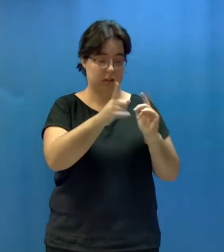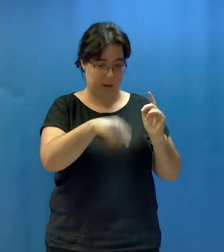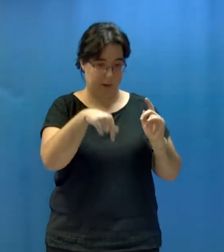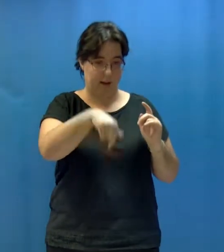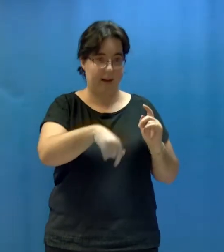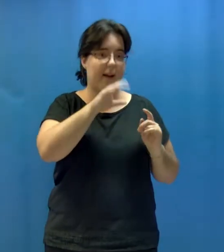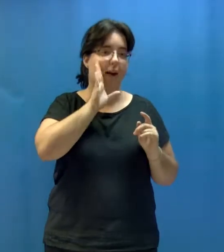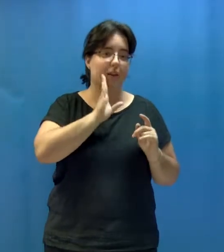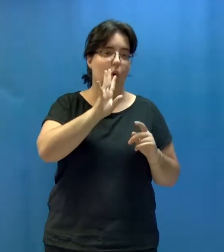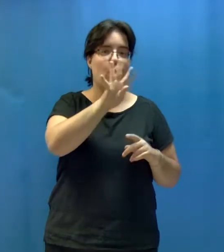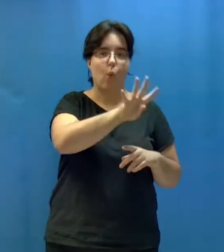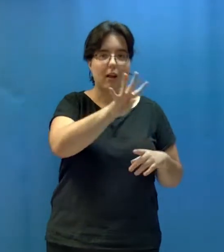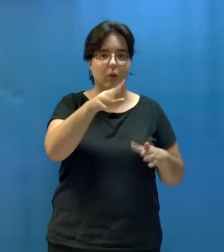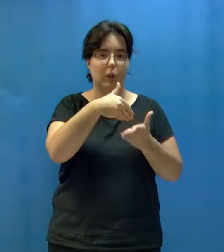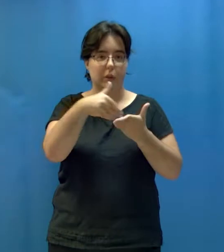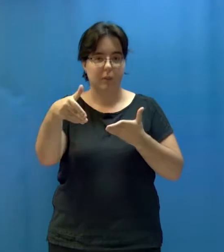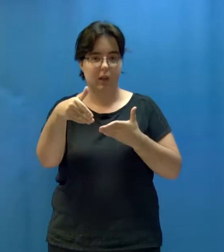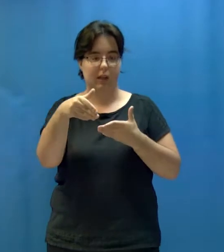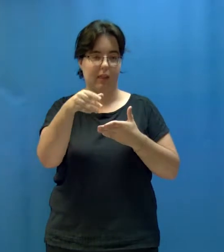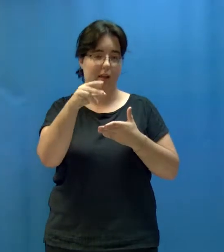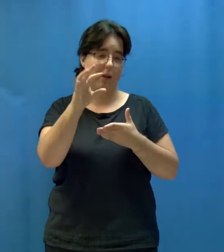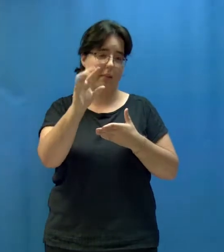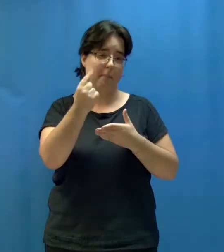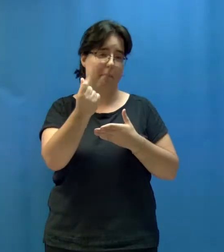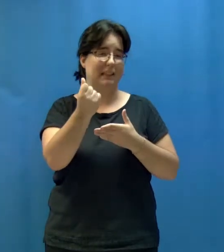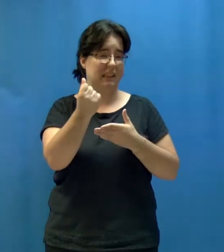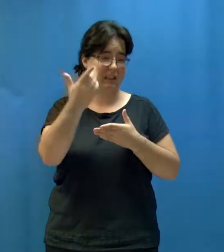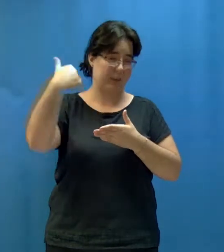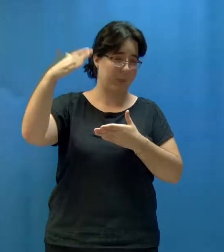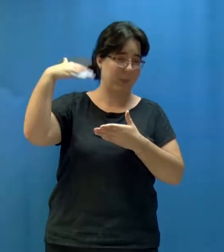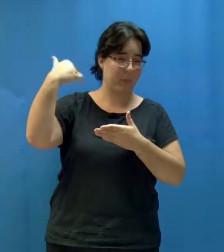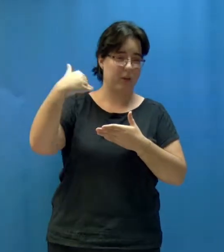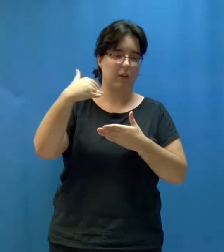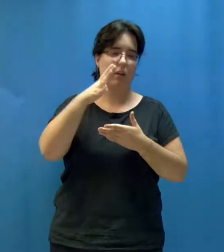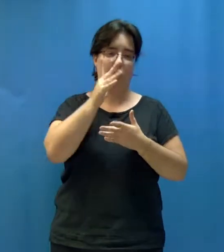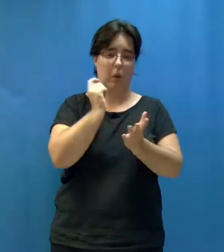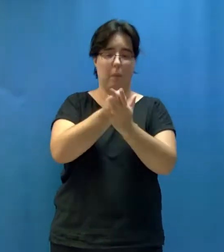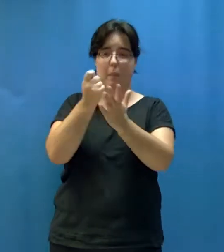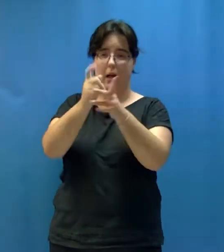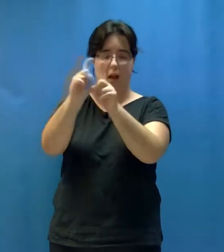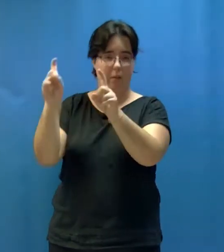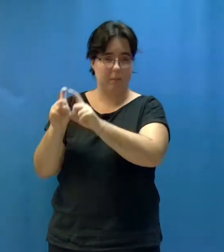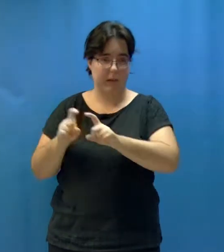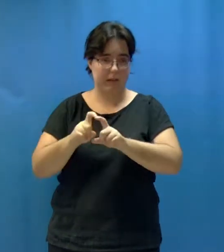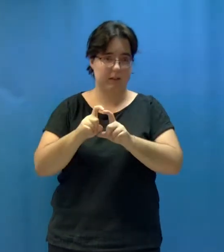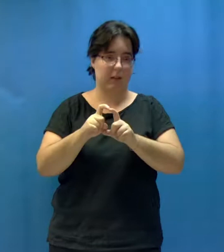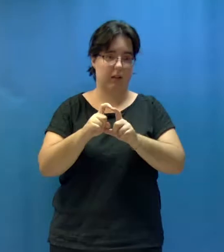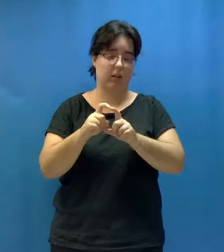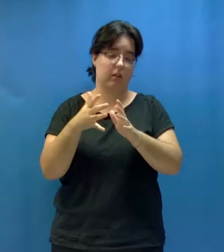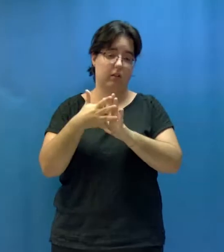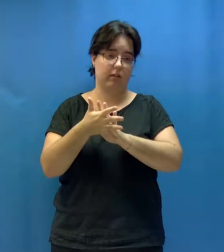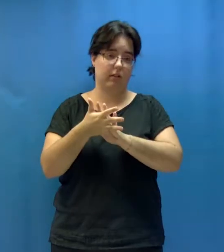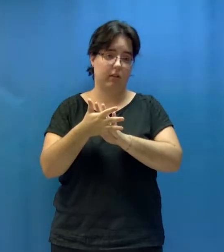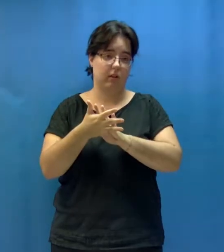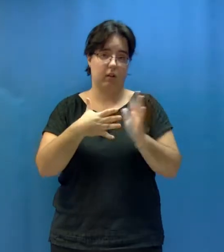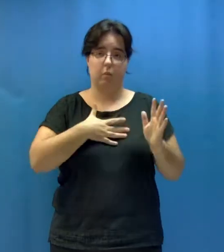fueron 44 millones de pesetas aquel plan de pago a proveedores que fue proporcional a lo que pudo ser en